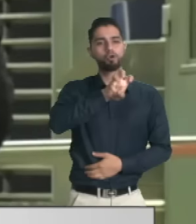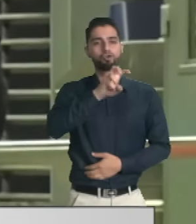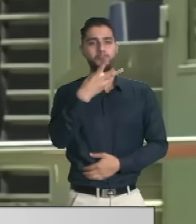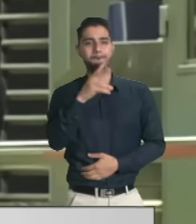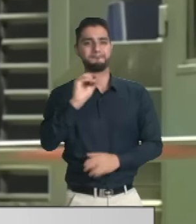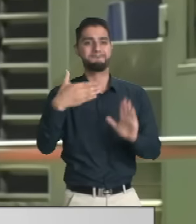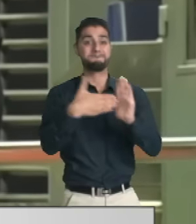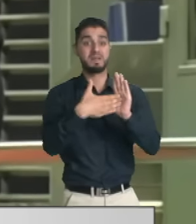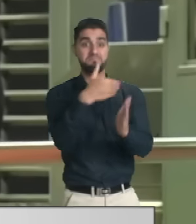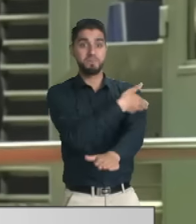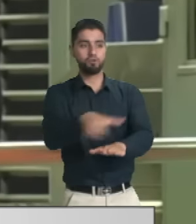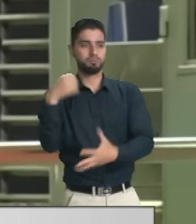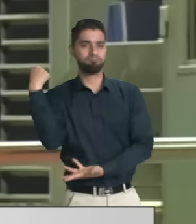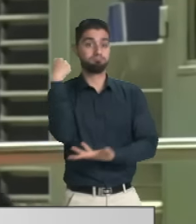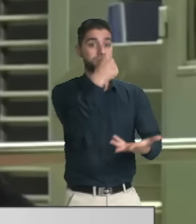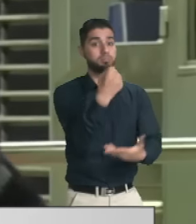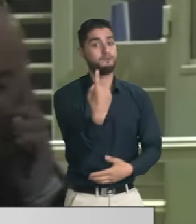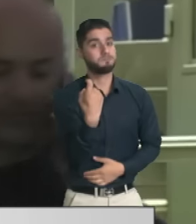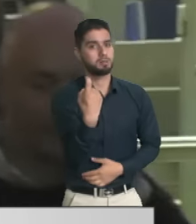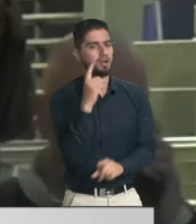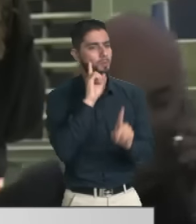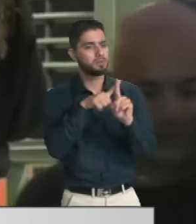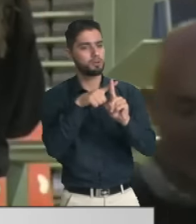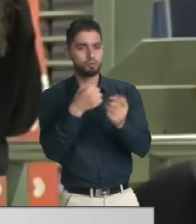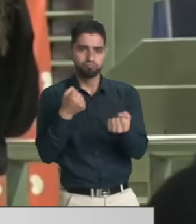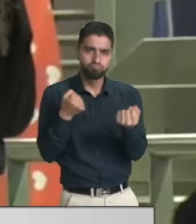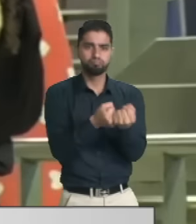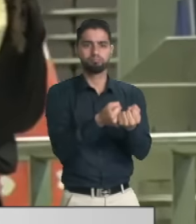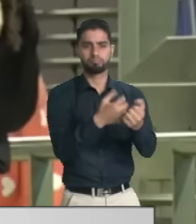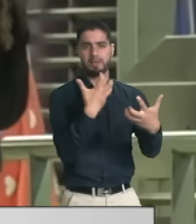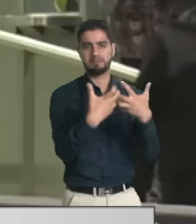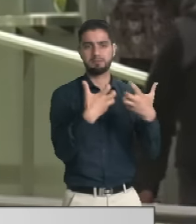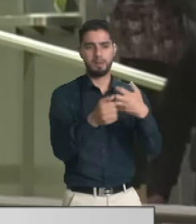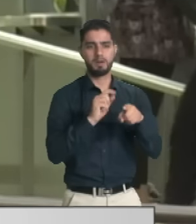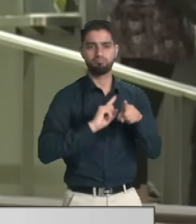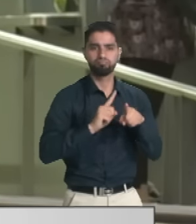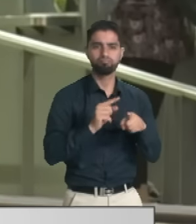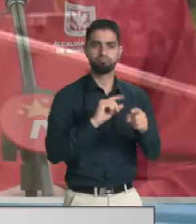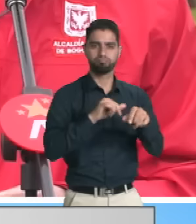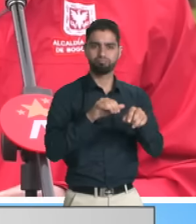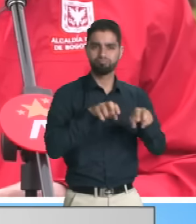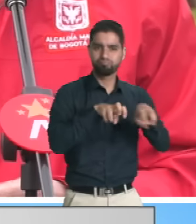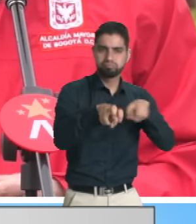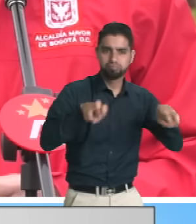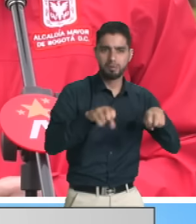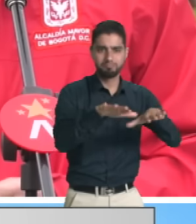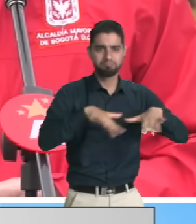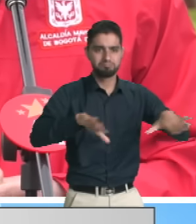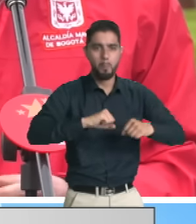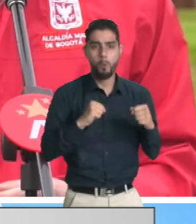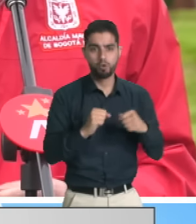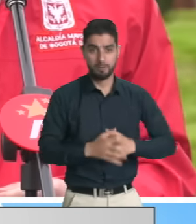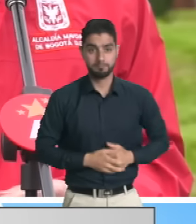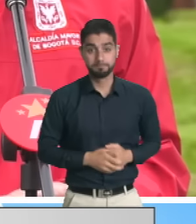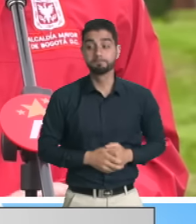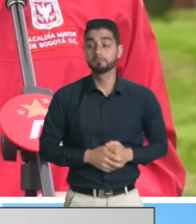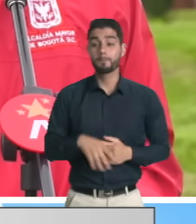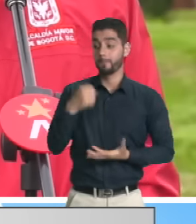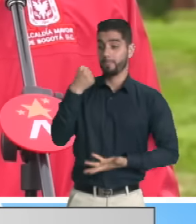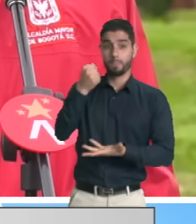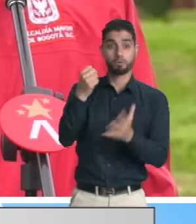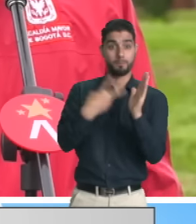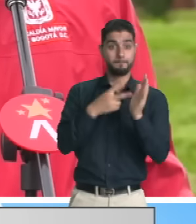pesos que irían directamente para financiar el sistema de transporte público en Bogotá. El presupuesto del 2024 también